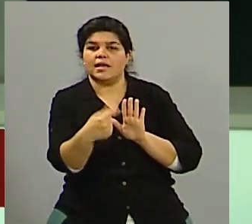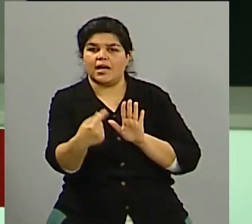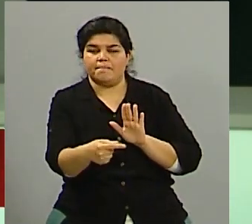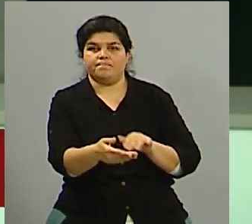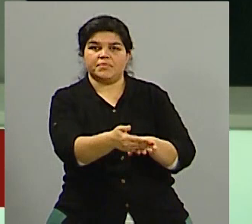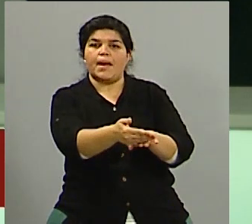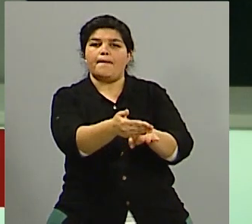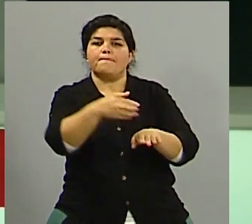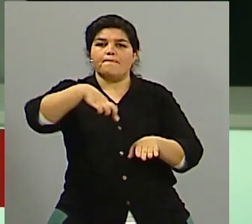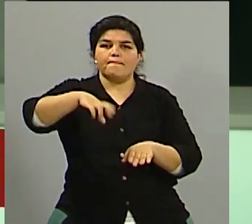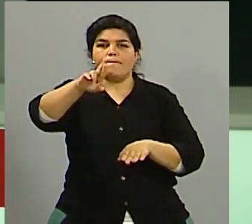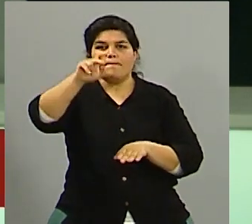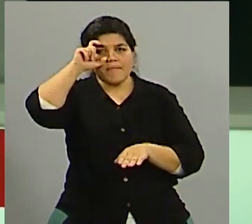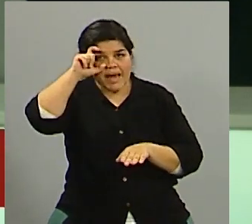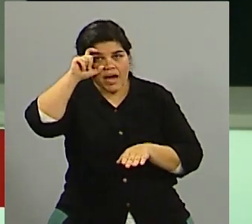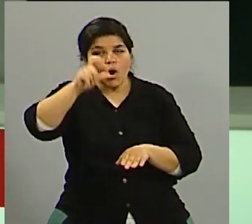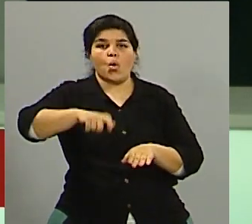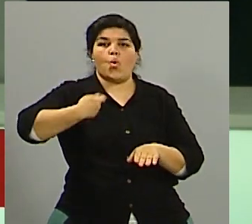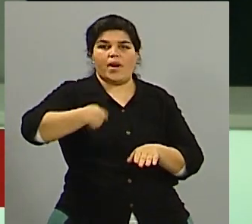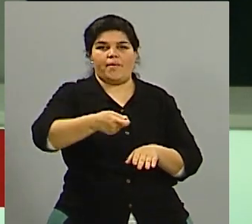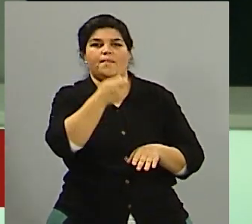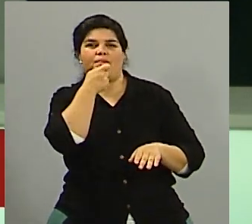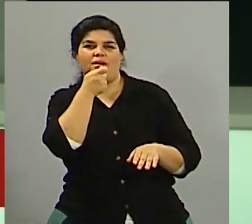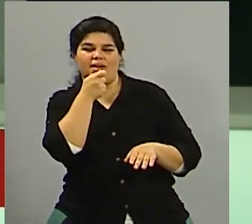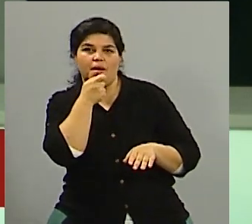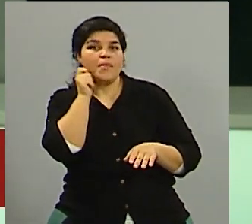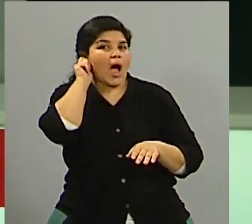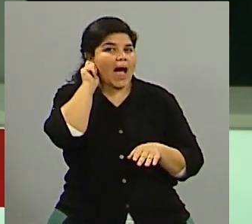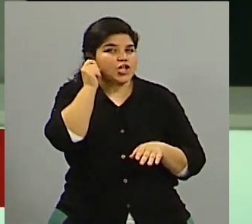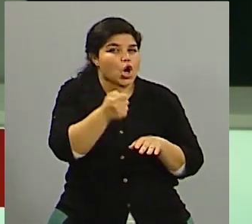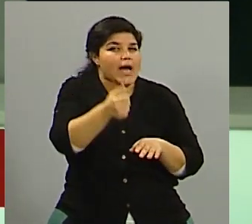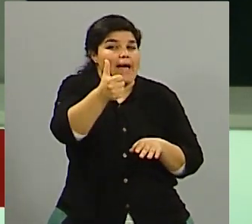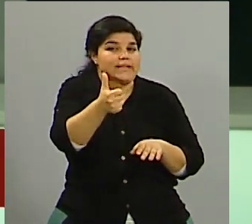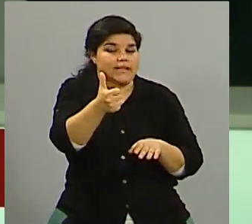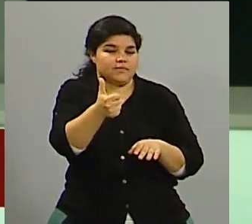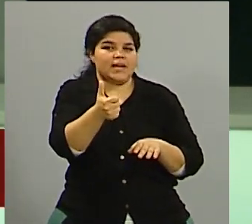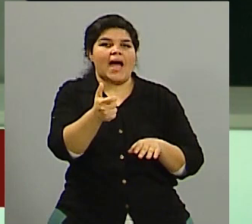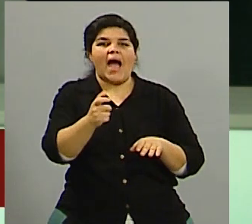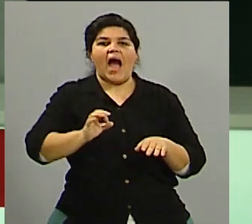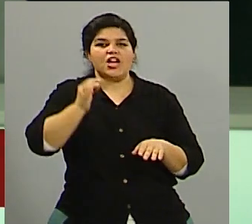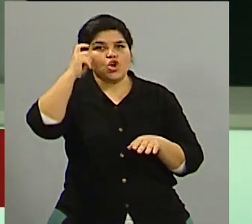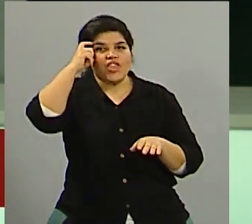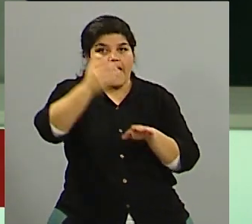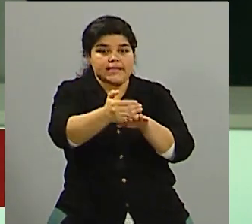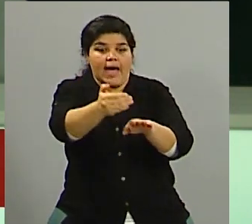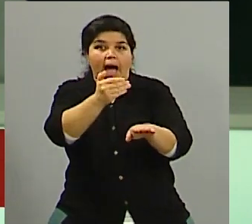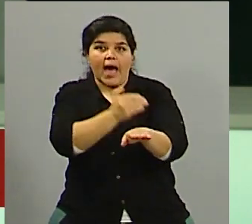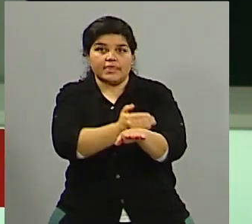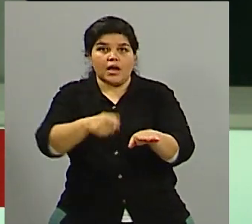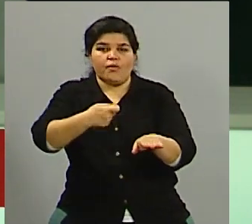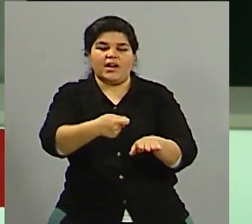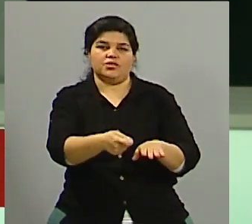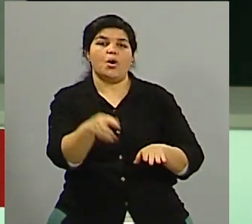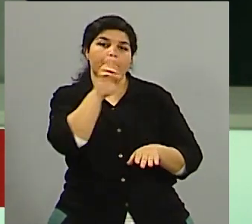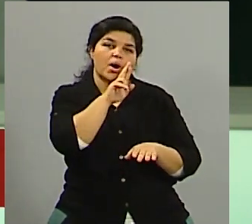ANSES, que están cerca de la edad jubilatoria, en este caso la ley establece que son a 10 años de la edad jubilatoria, o sea, las mujeres entre los 50